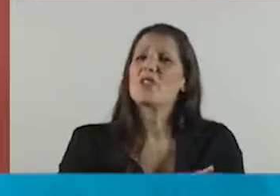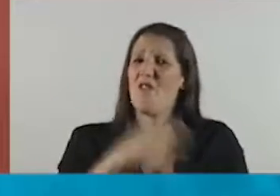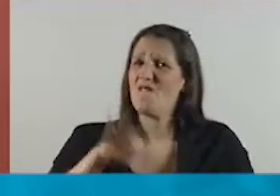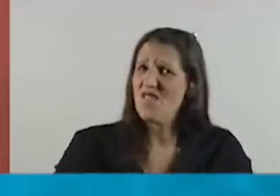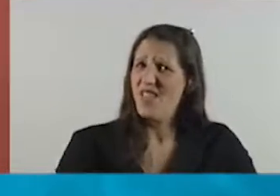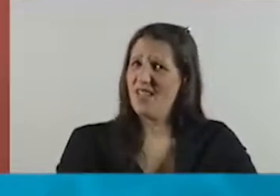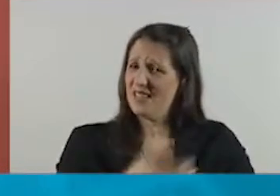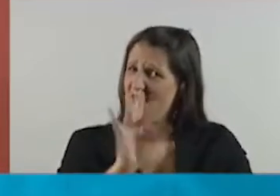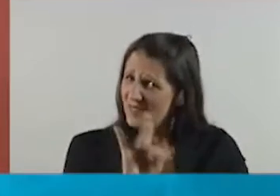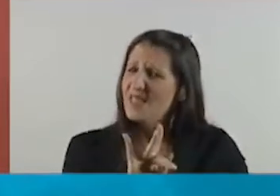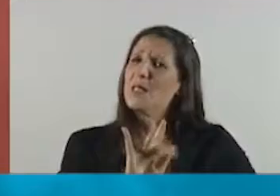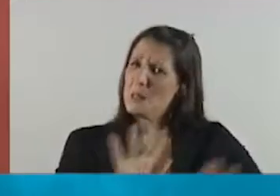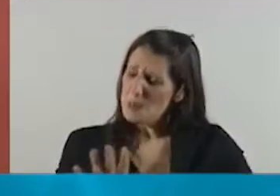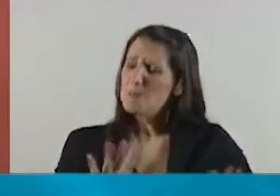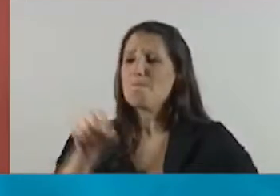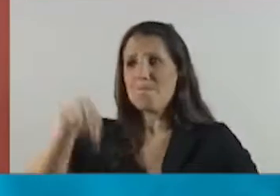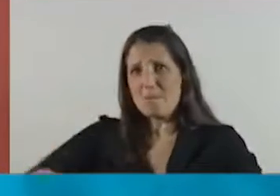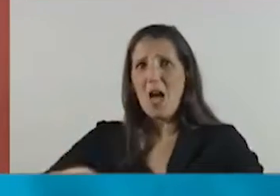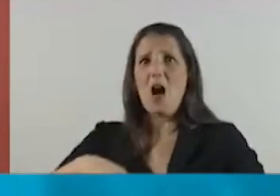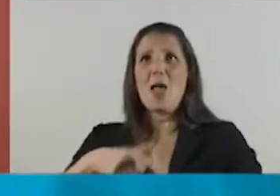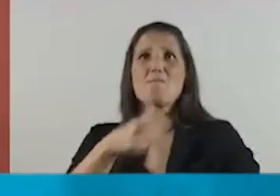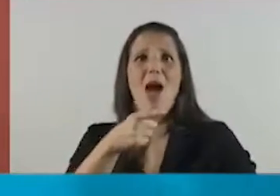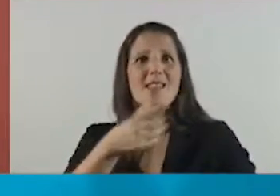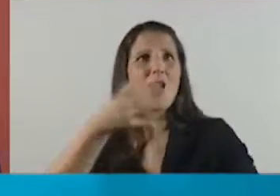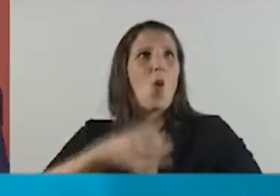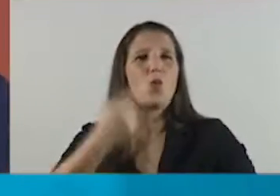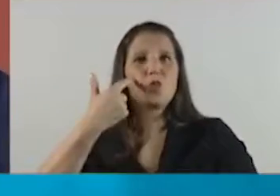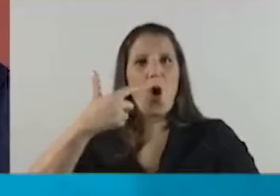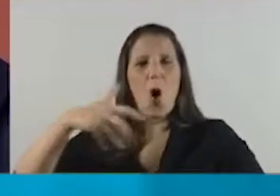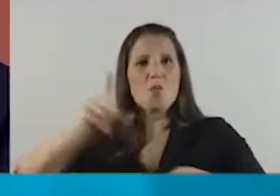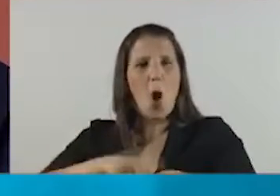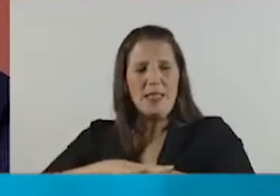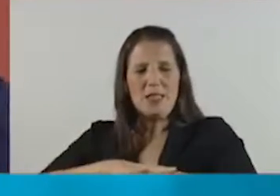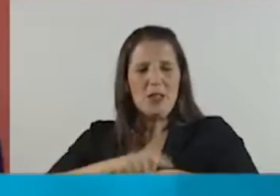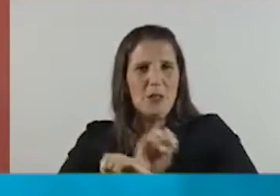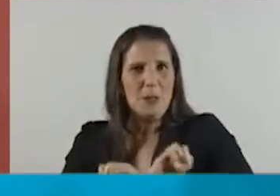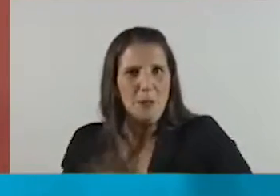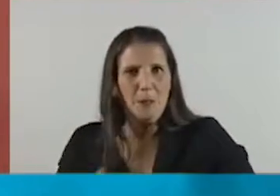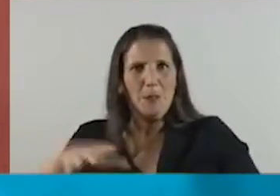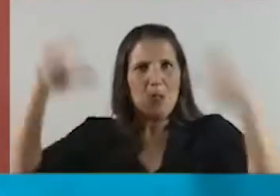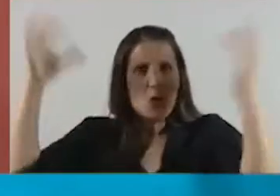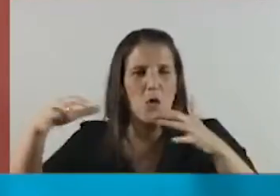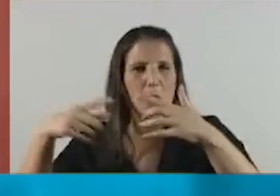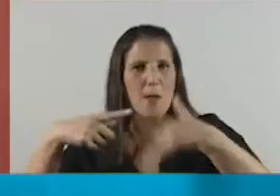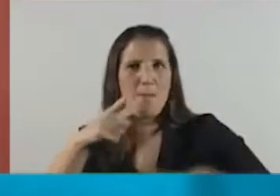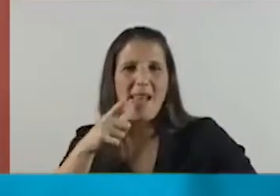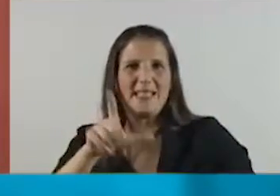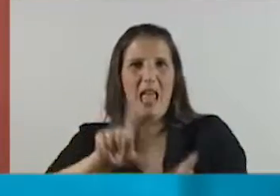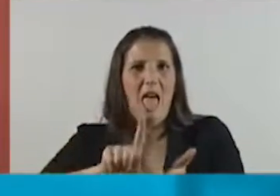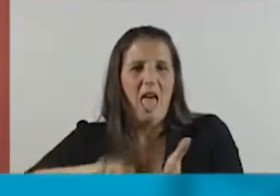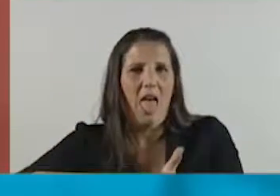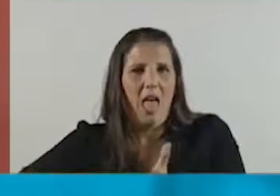ahora a raíz de esta tormenta sabemos que las cosas van a tardar más los resultados que iban a llegar antes ahora van a